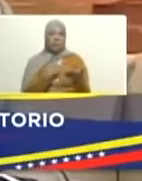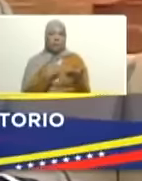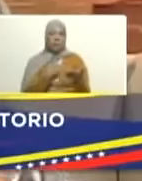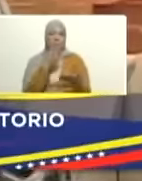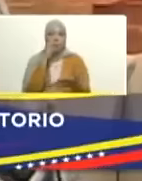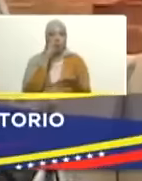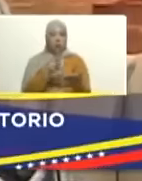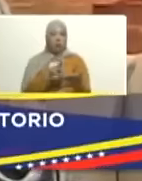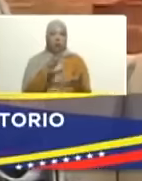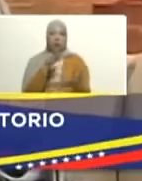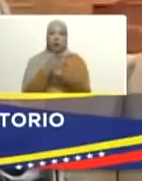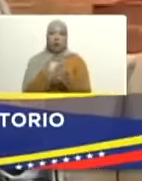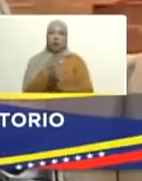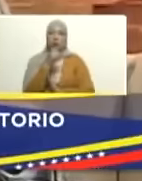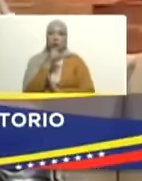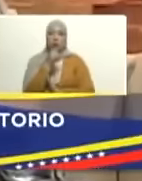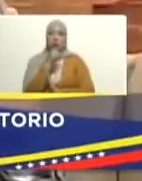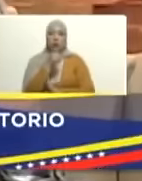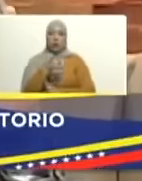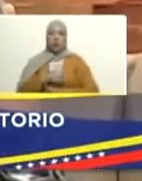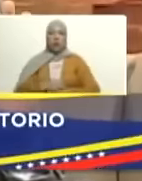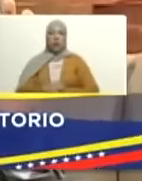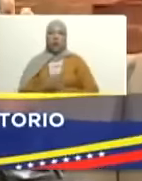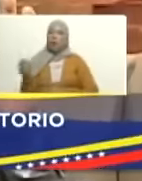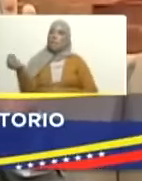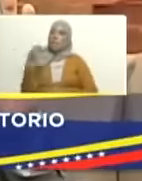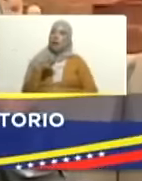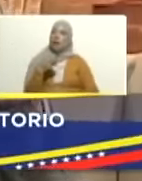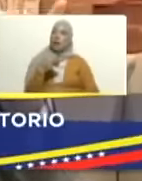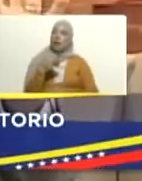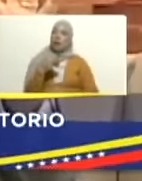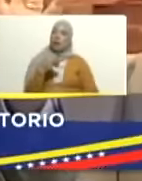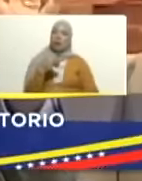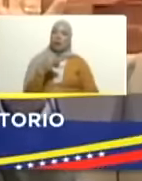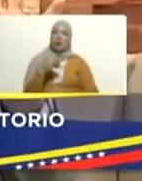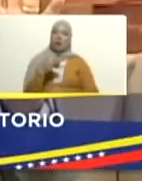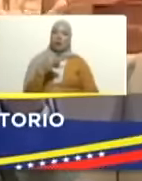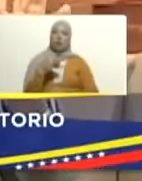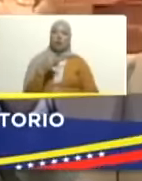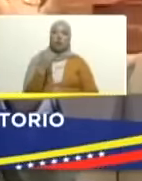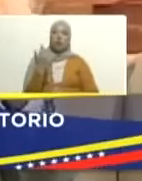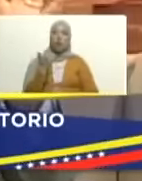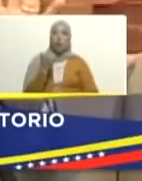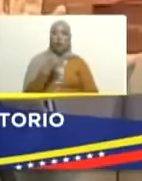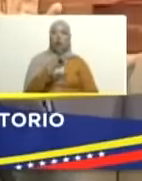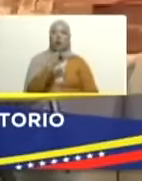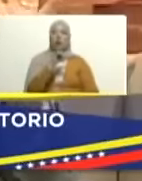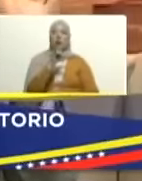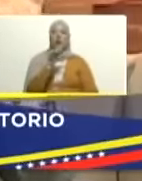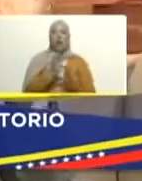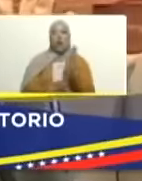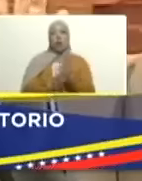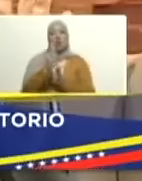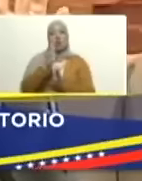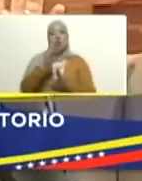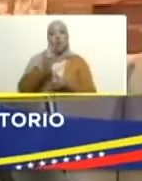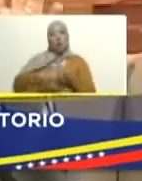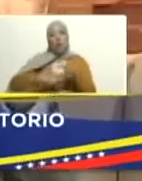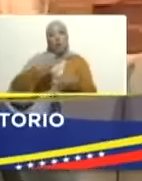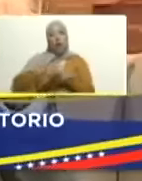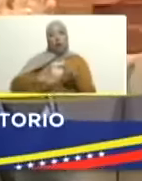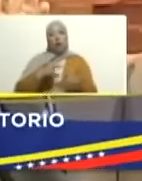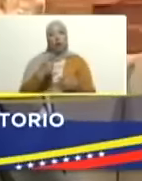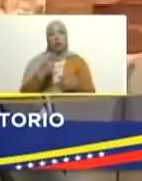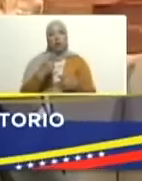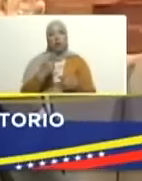veo hacia adelante 20 años o más de construcción, de crecimiento, de prosperidad,